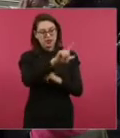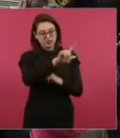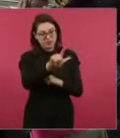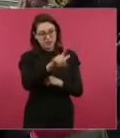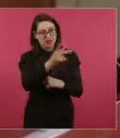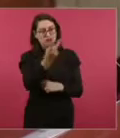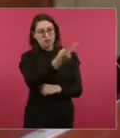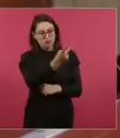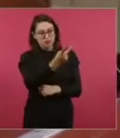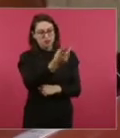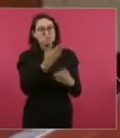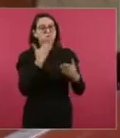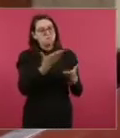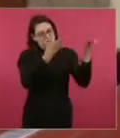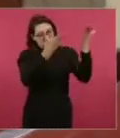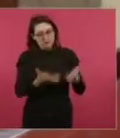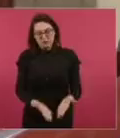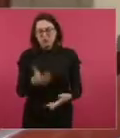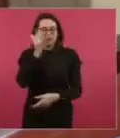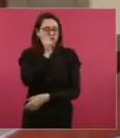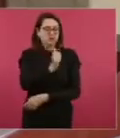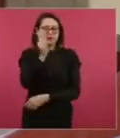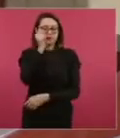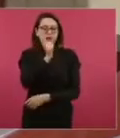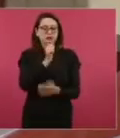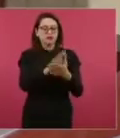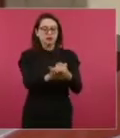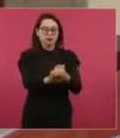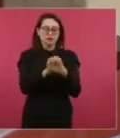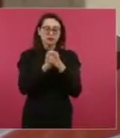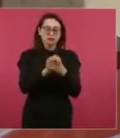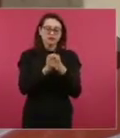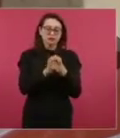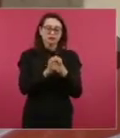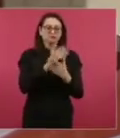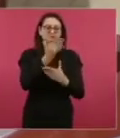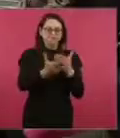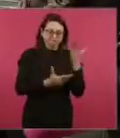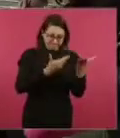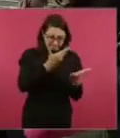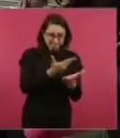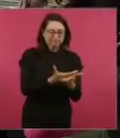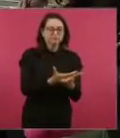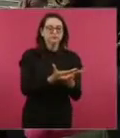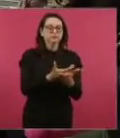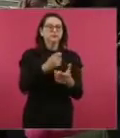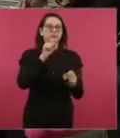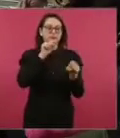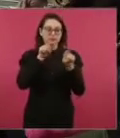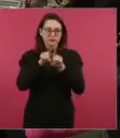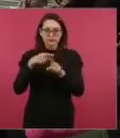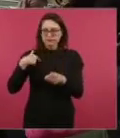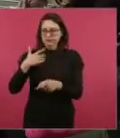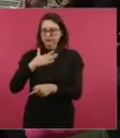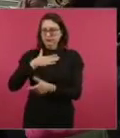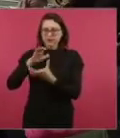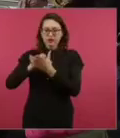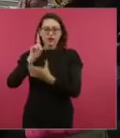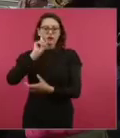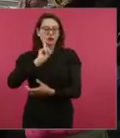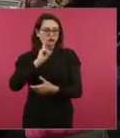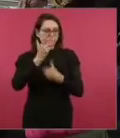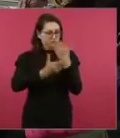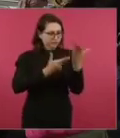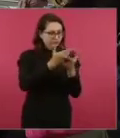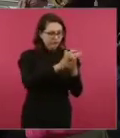bienvenidos a México. Saludos afectuosos de mi parte y de Beatriz. Esa es la